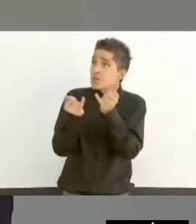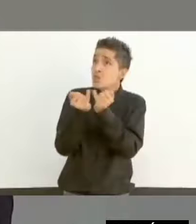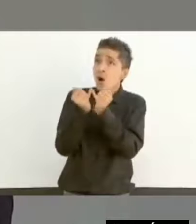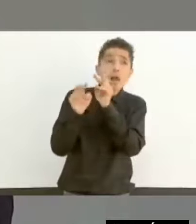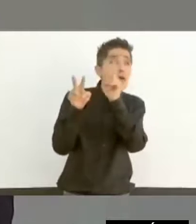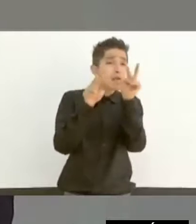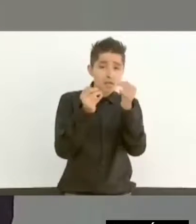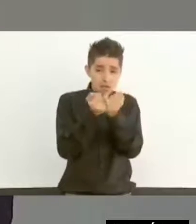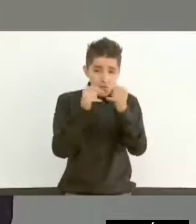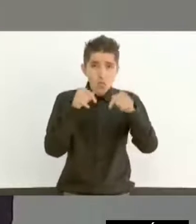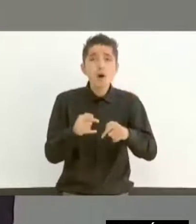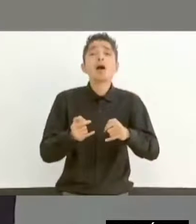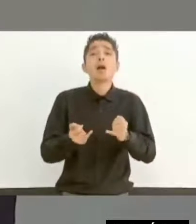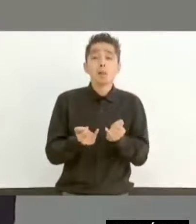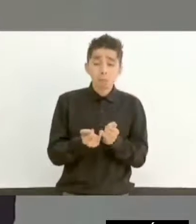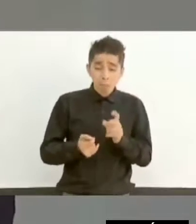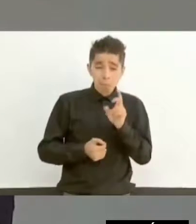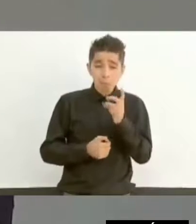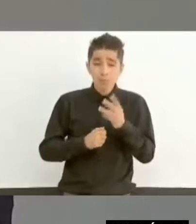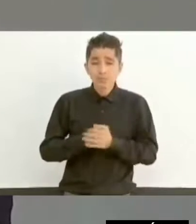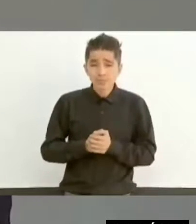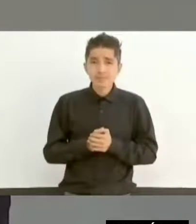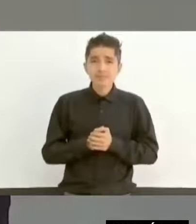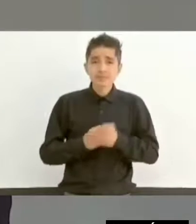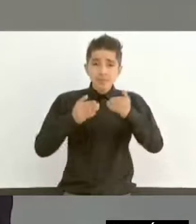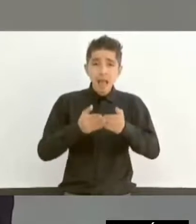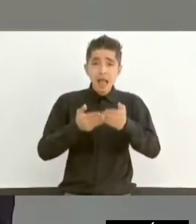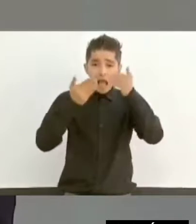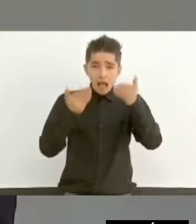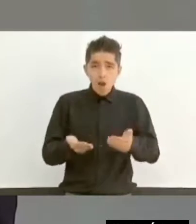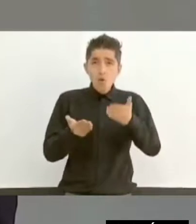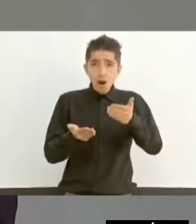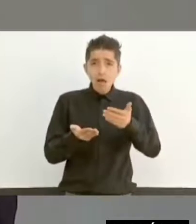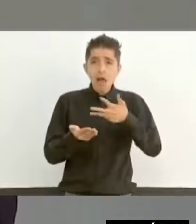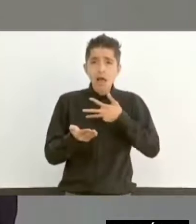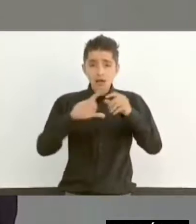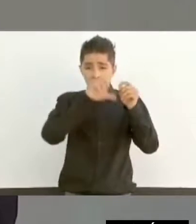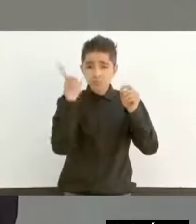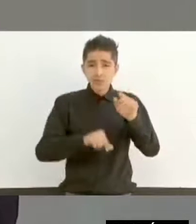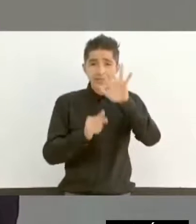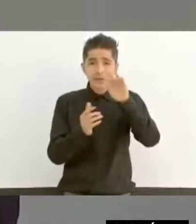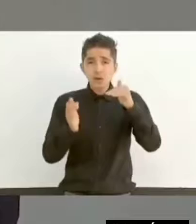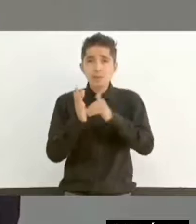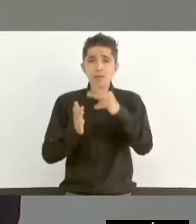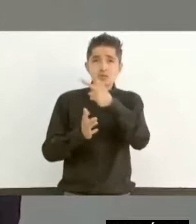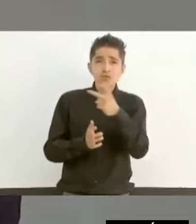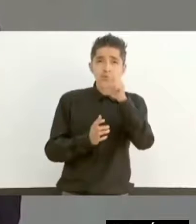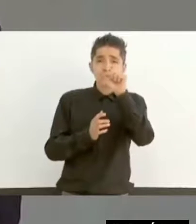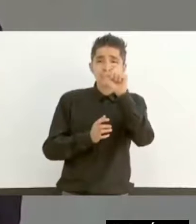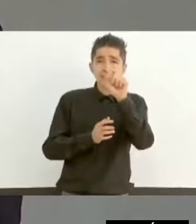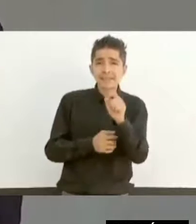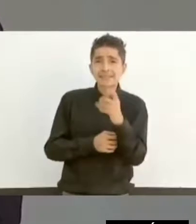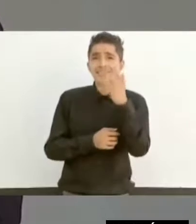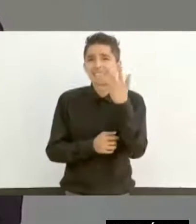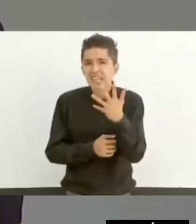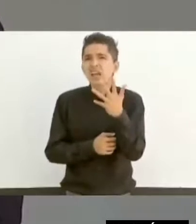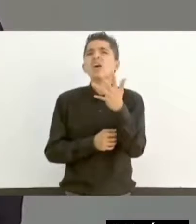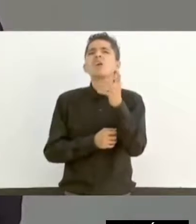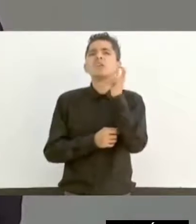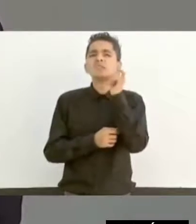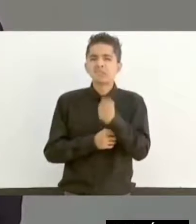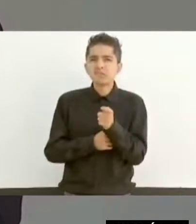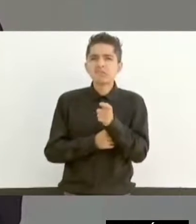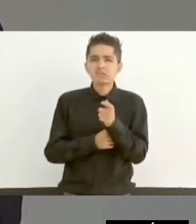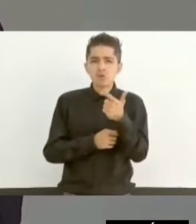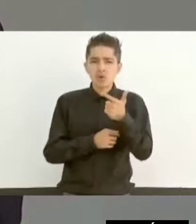En la actualidad hay 5.225 elementos de la Guardia